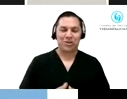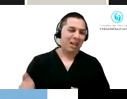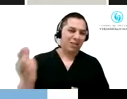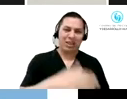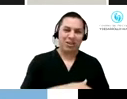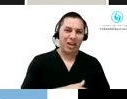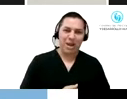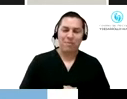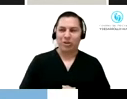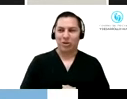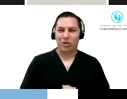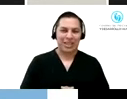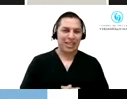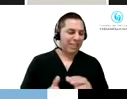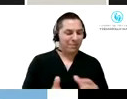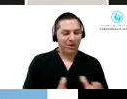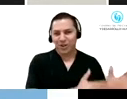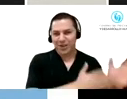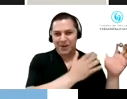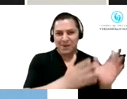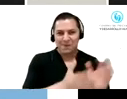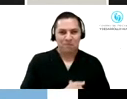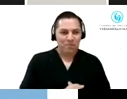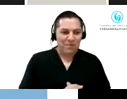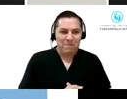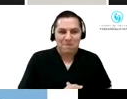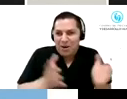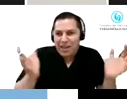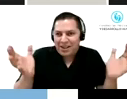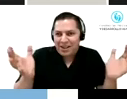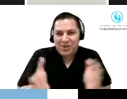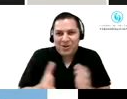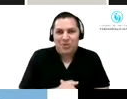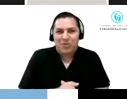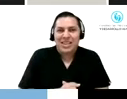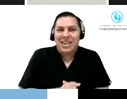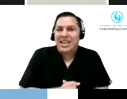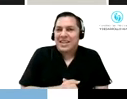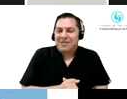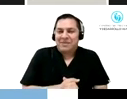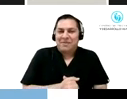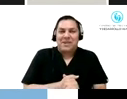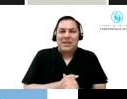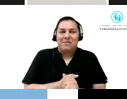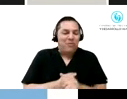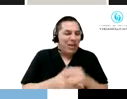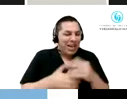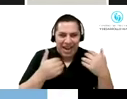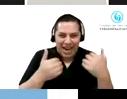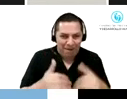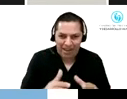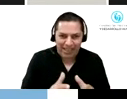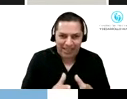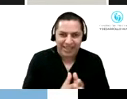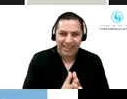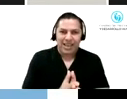esa persona. Lo cambiamos por otra. Y esa persona va a ver cómo se las ingenia, ¿verdad? Pero